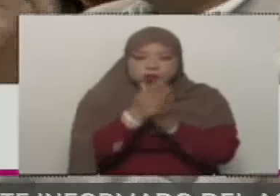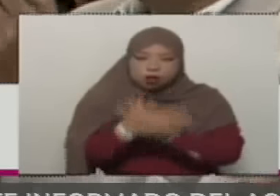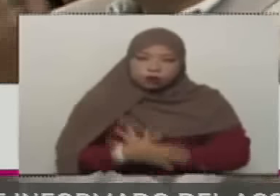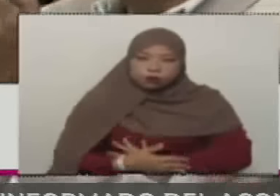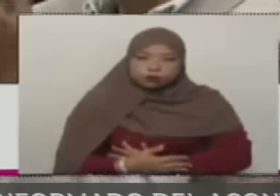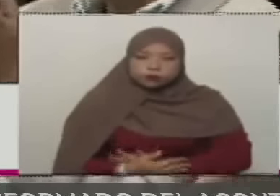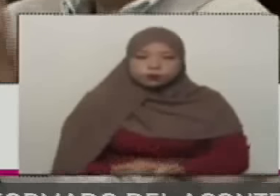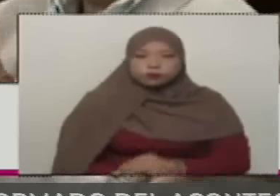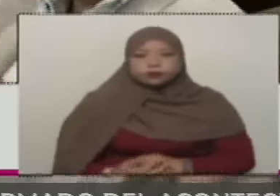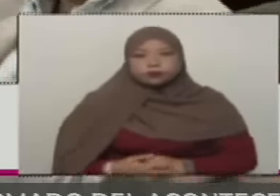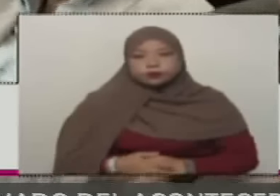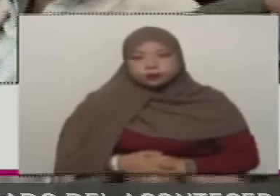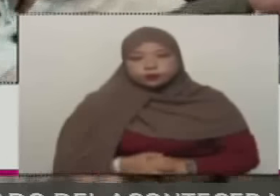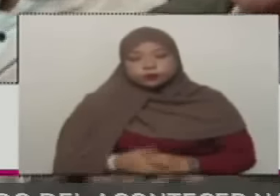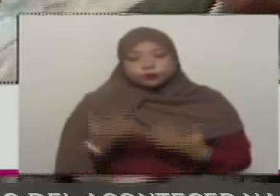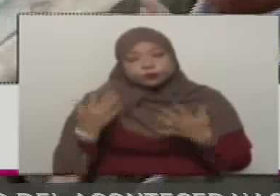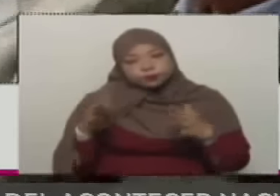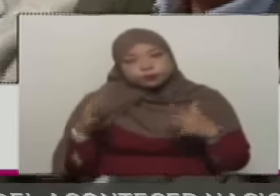Y